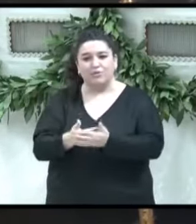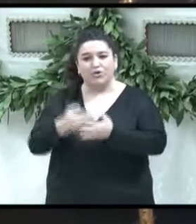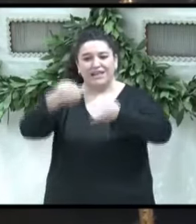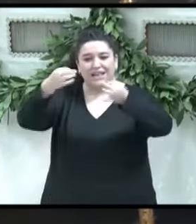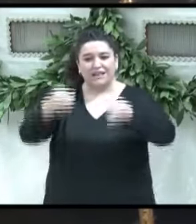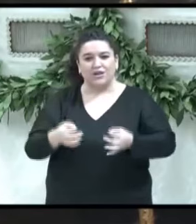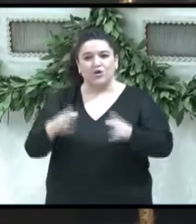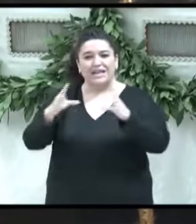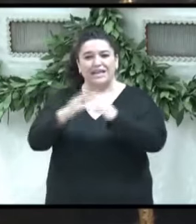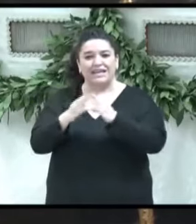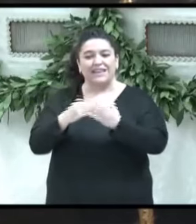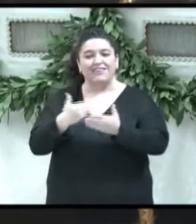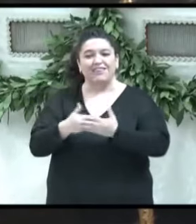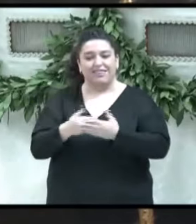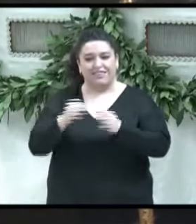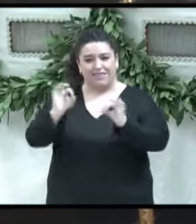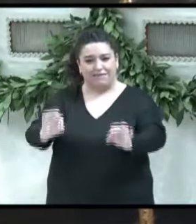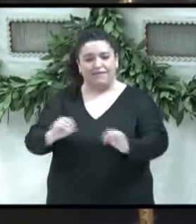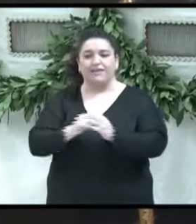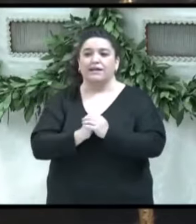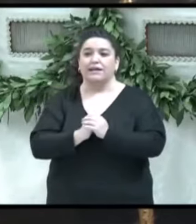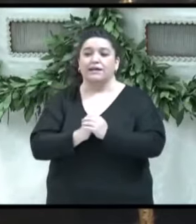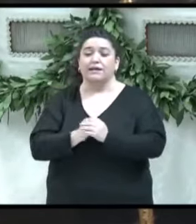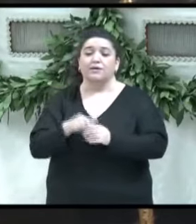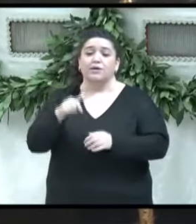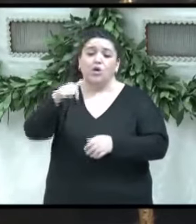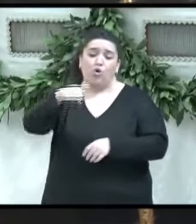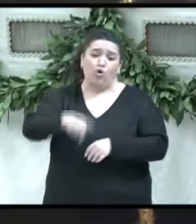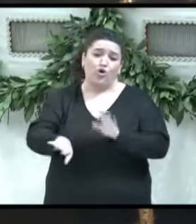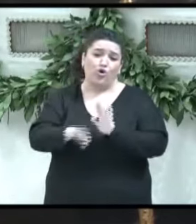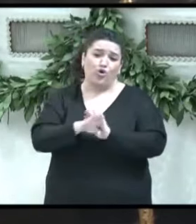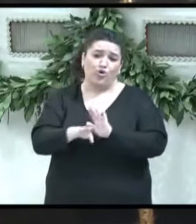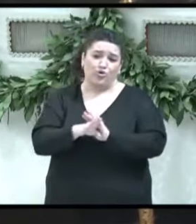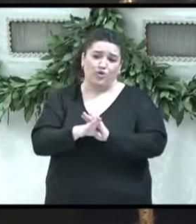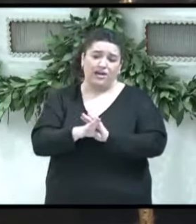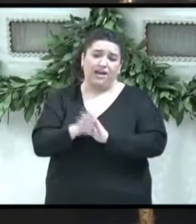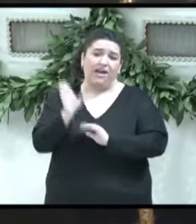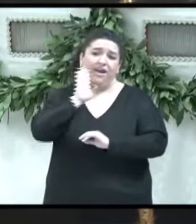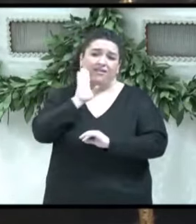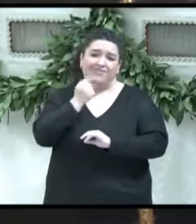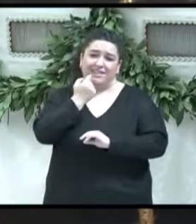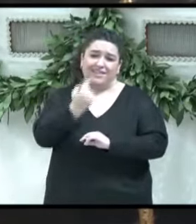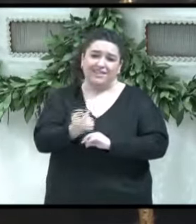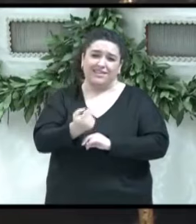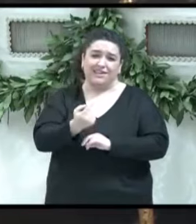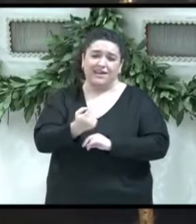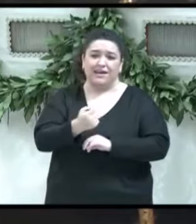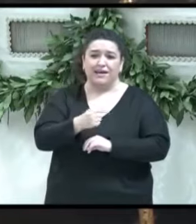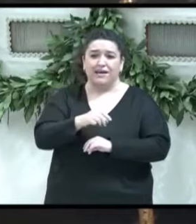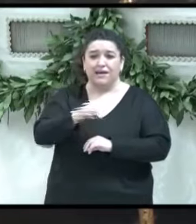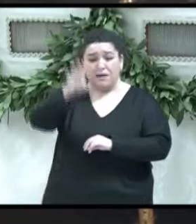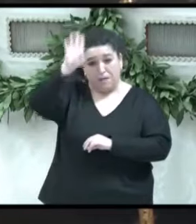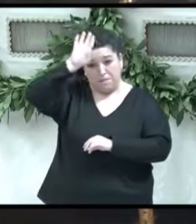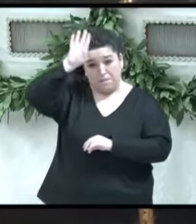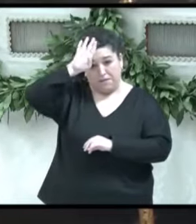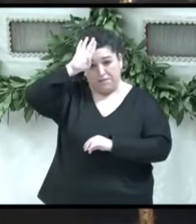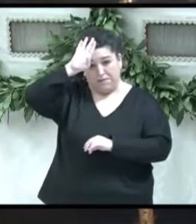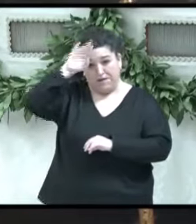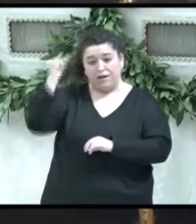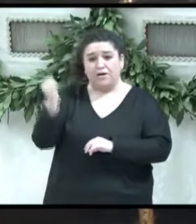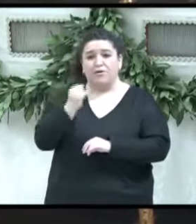la iglesia pero esto sigue sucediendo hoy decía el papa San Juan Pablo